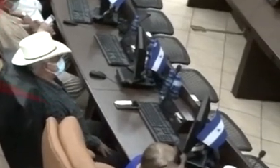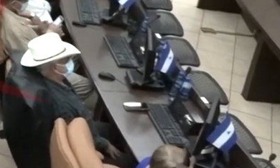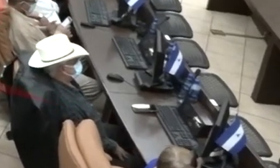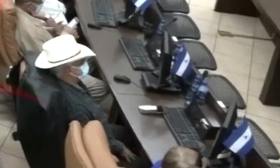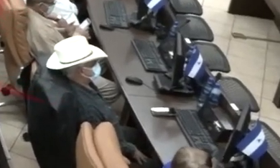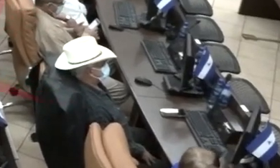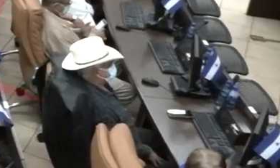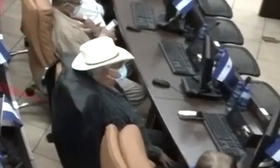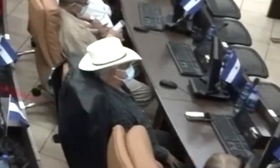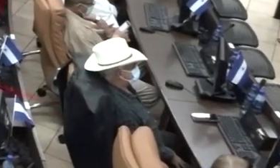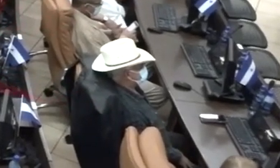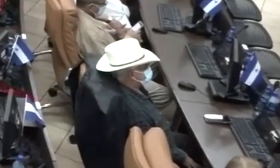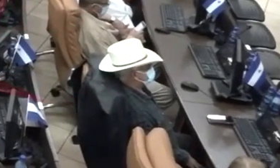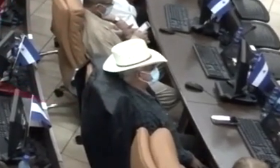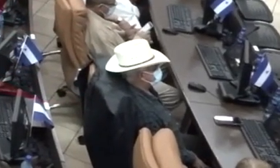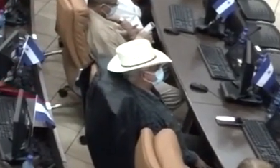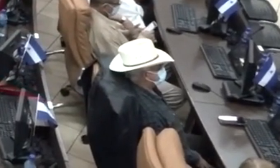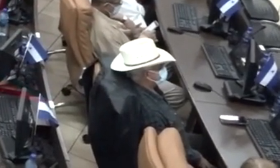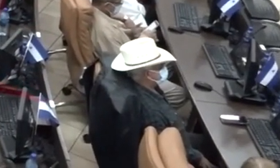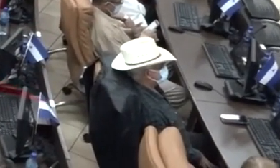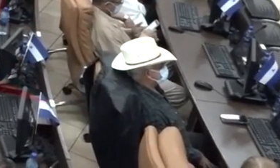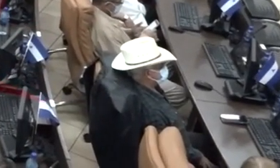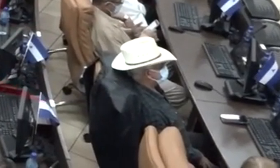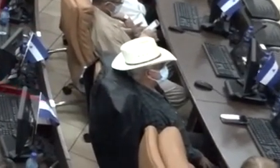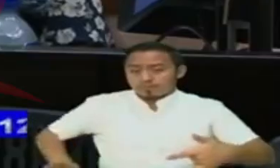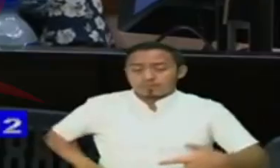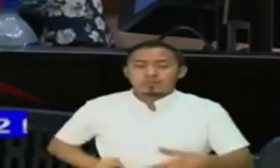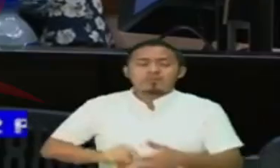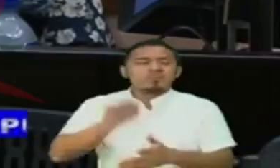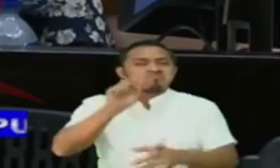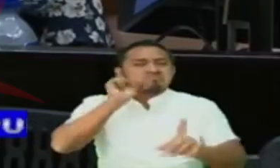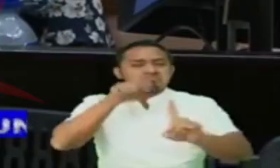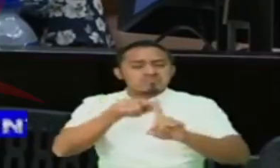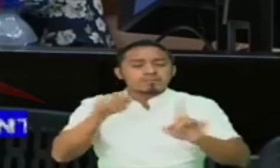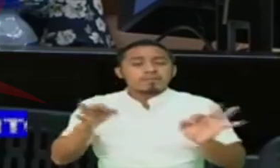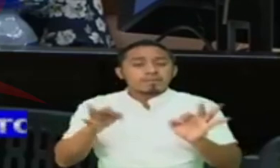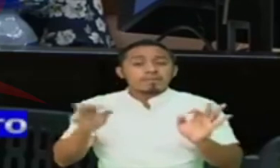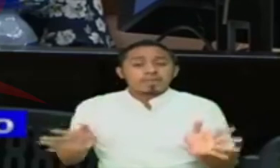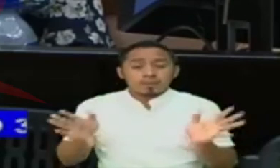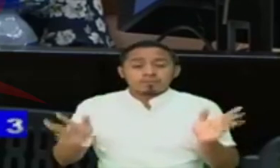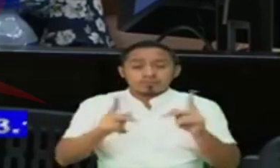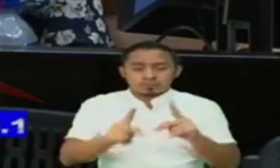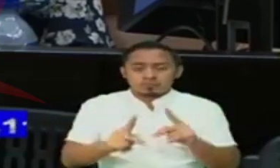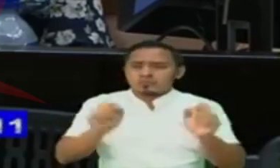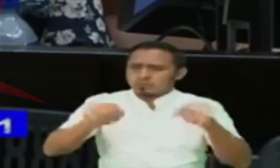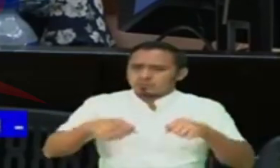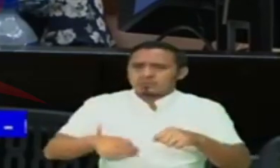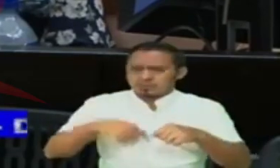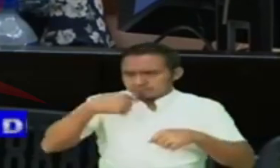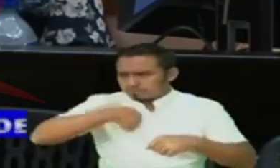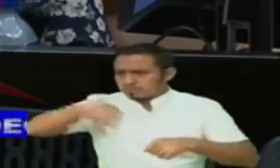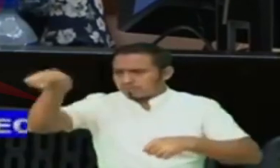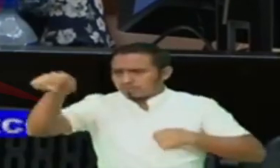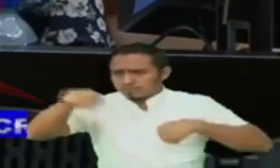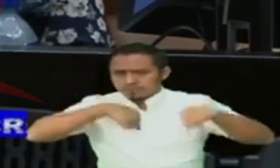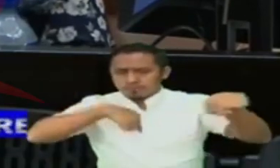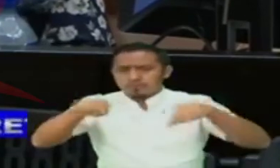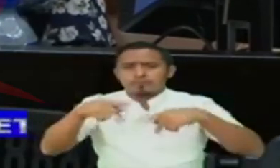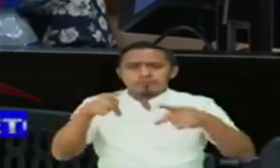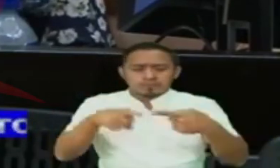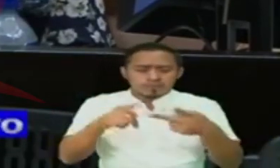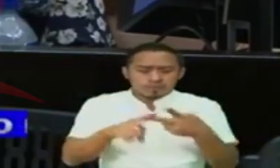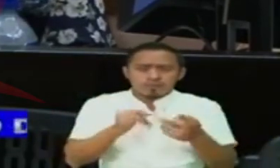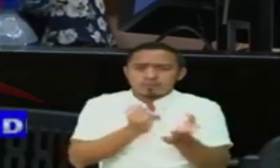del talento en el espacio iberoamericano. El objetivo es promover la circulación de profesionales,